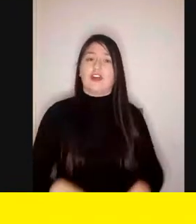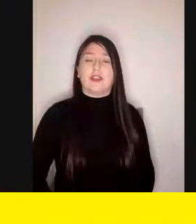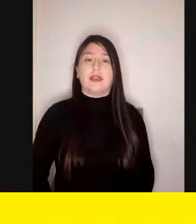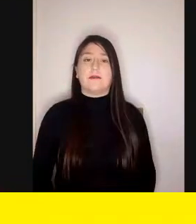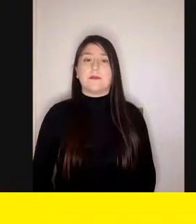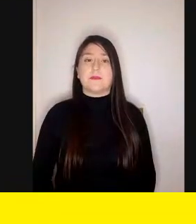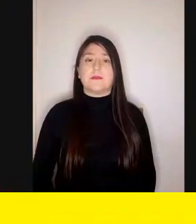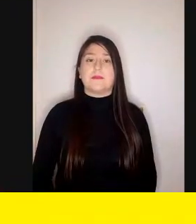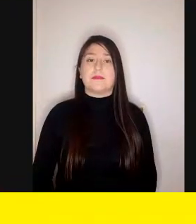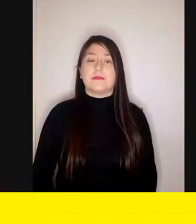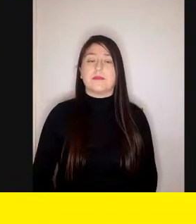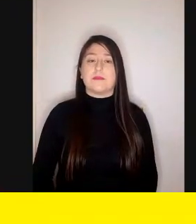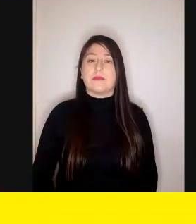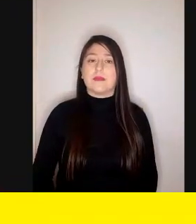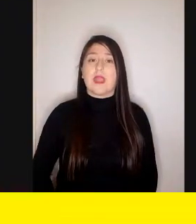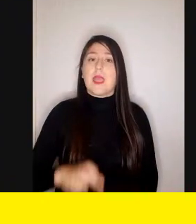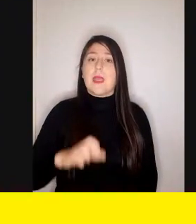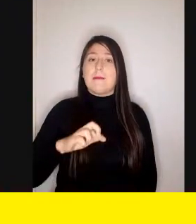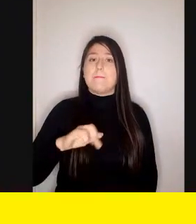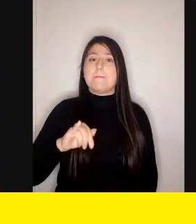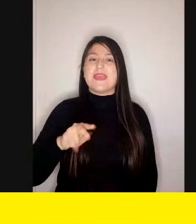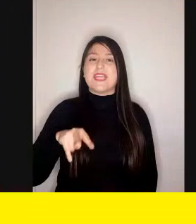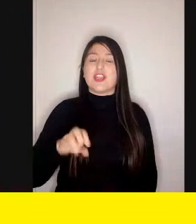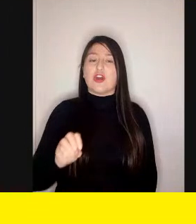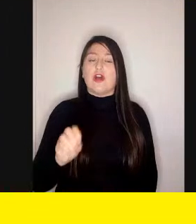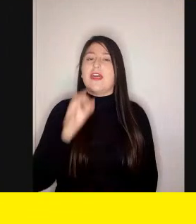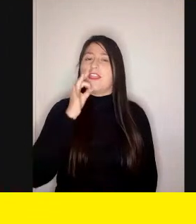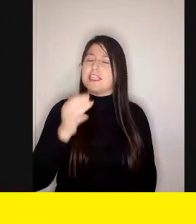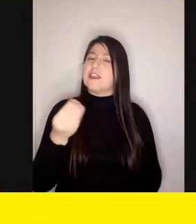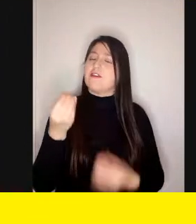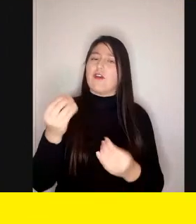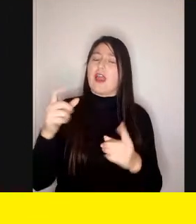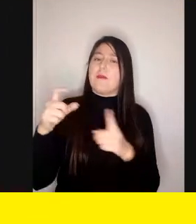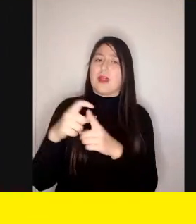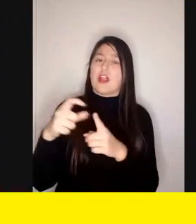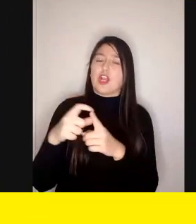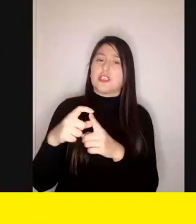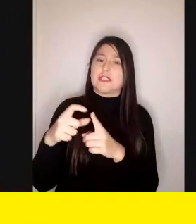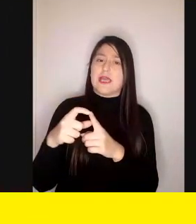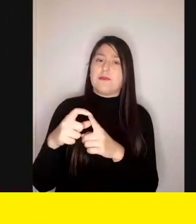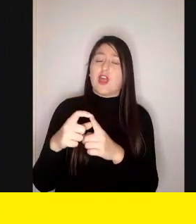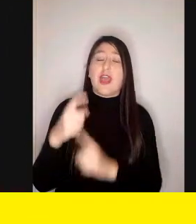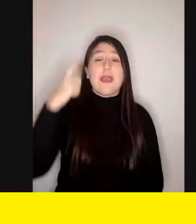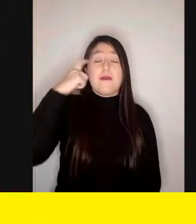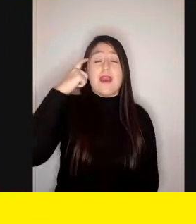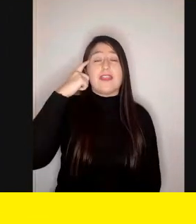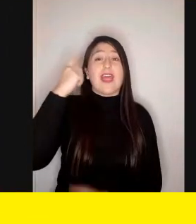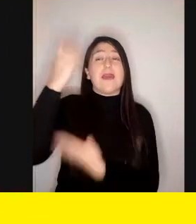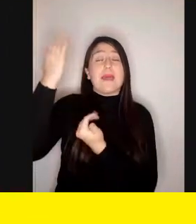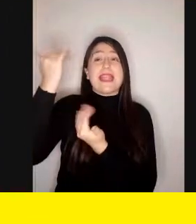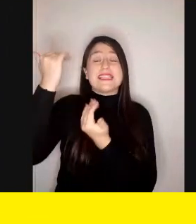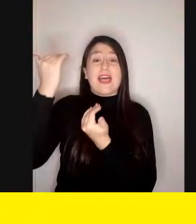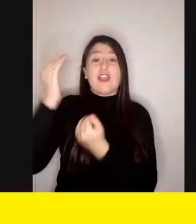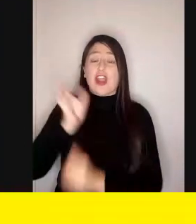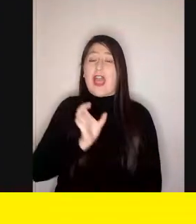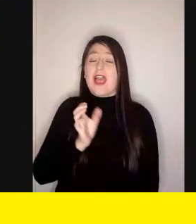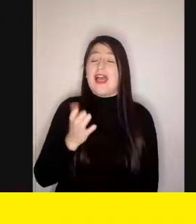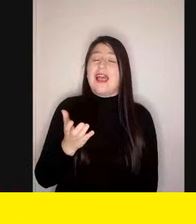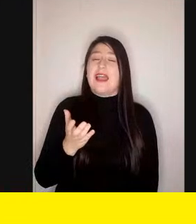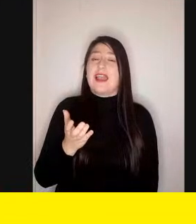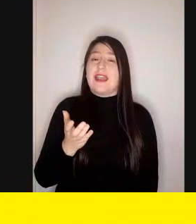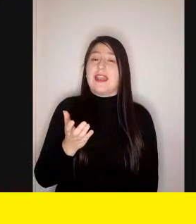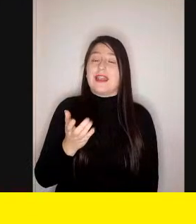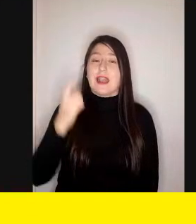Bessy Aida Pino, muy buen concepto y buena idea esperanzadora, que la solidaridad con los seres humanos es lo que al final derrumba los muros que